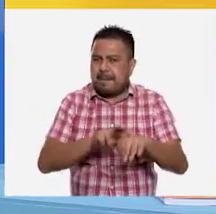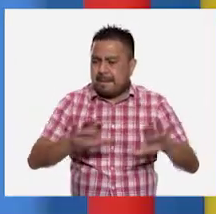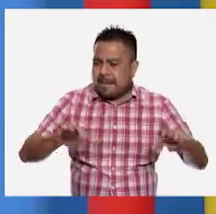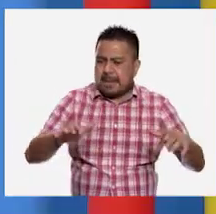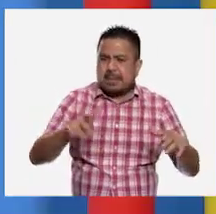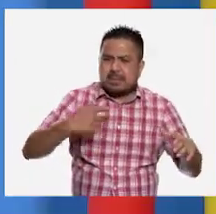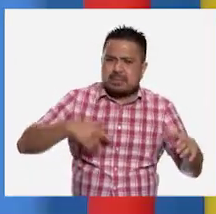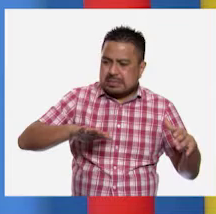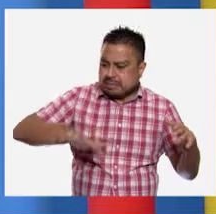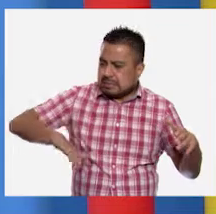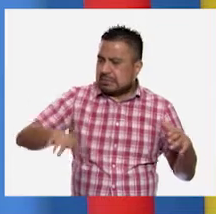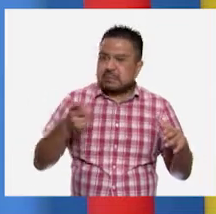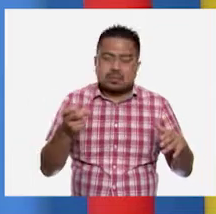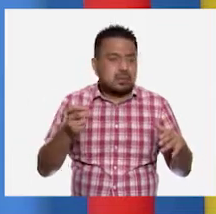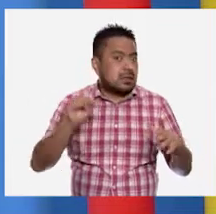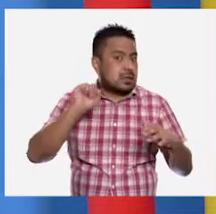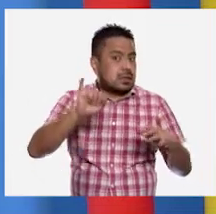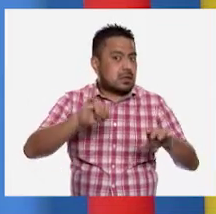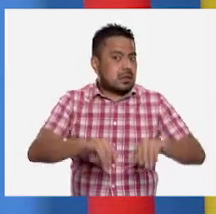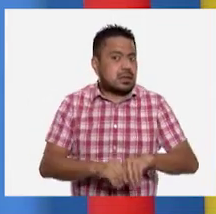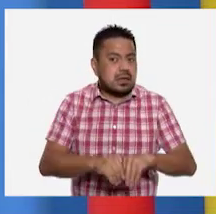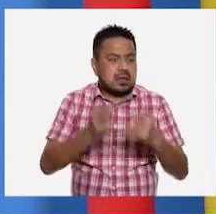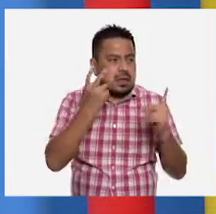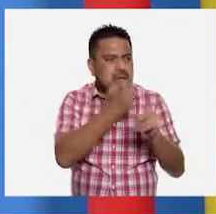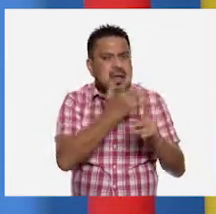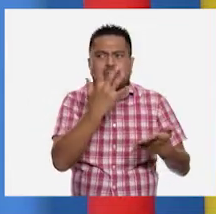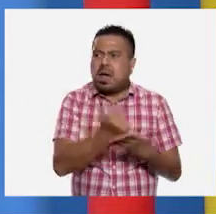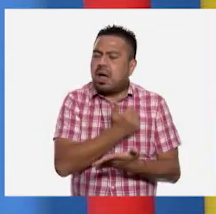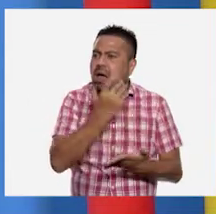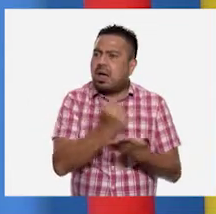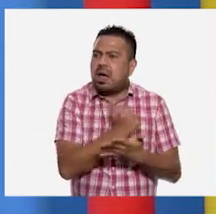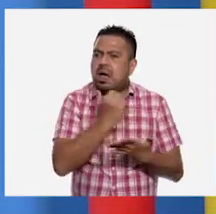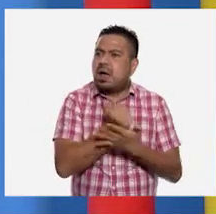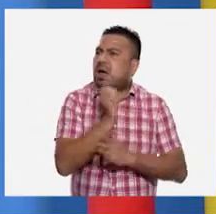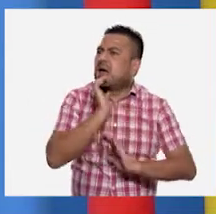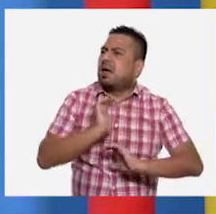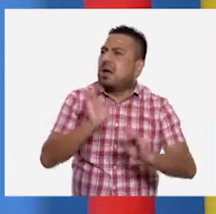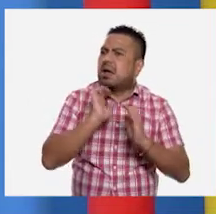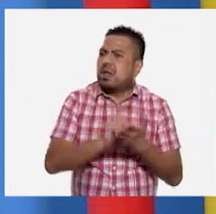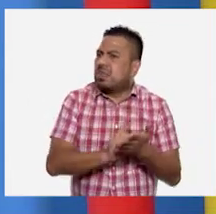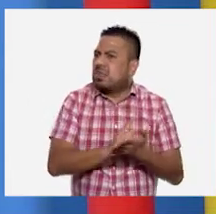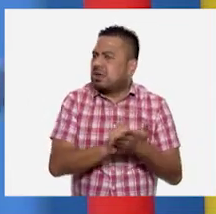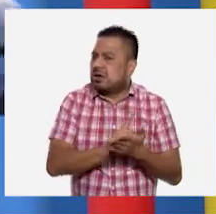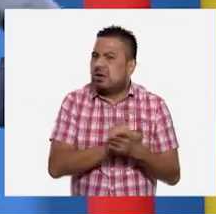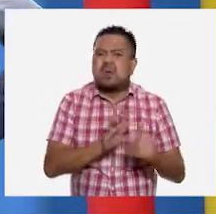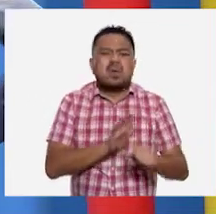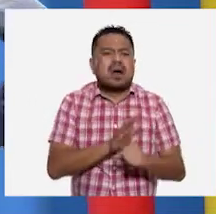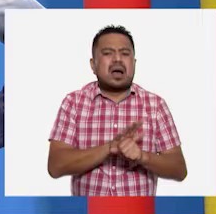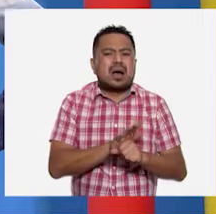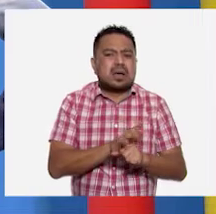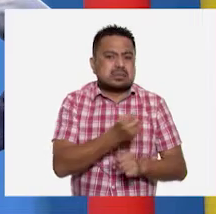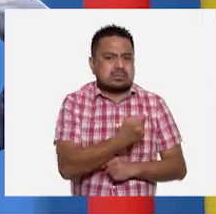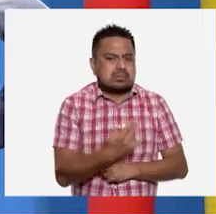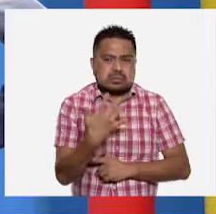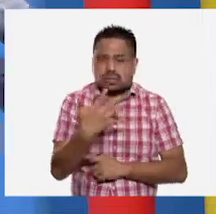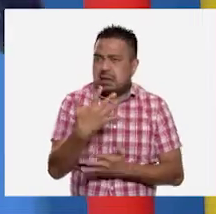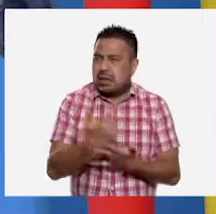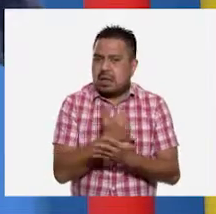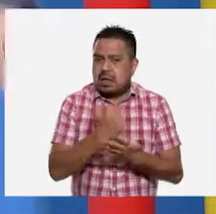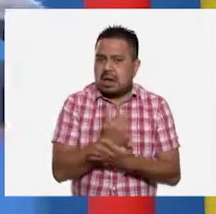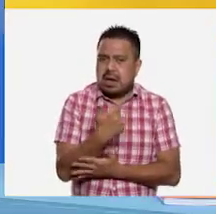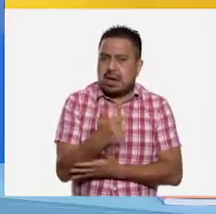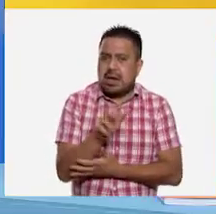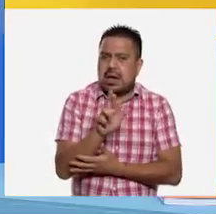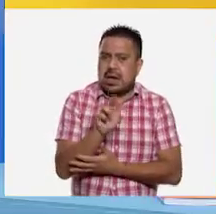población. ¡Oh, claro! Ellos han ganado muchos premios por sus canciones y sus discos, entre ellos 5 premios Grammys,